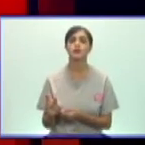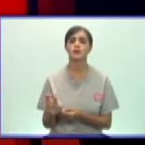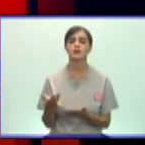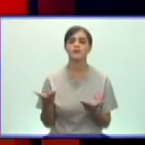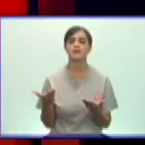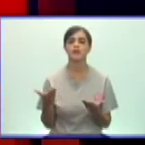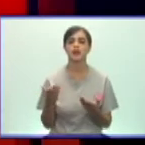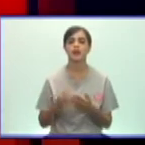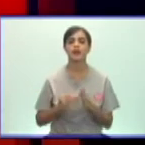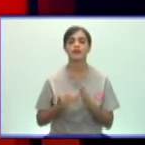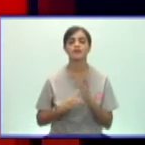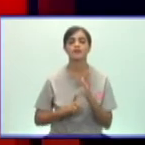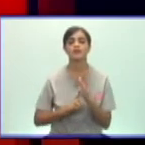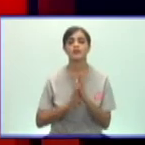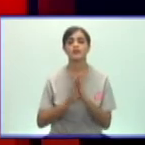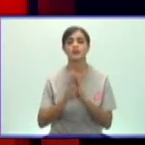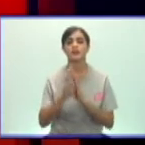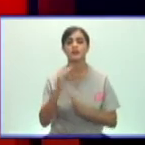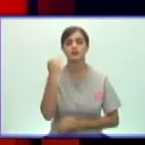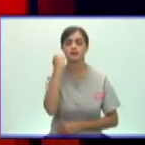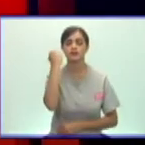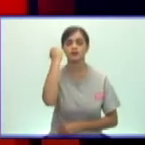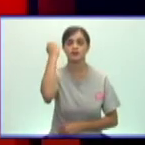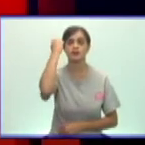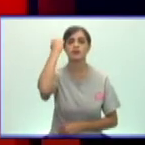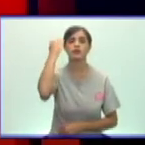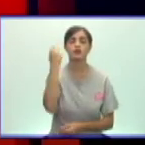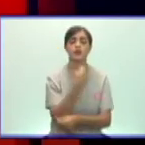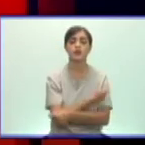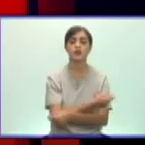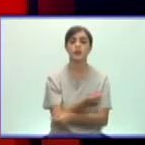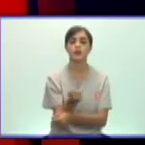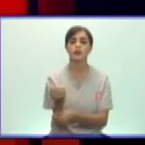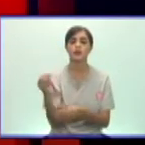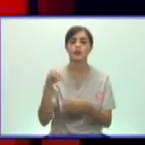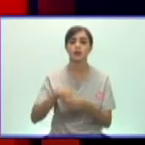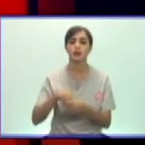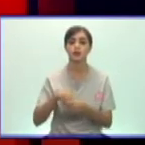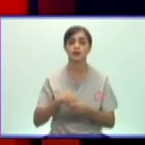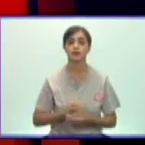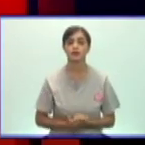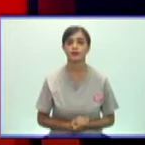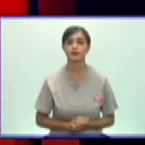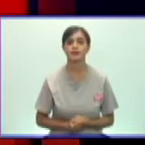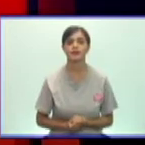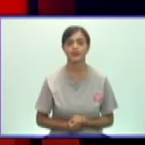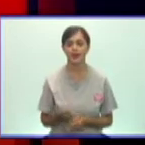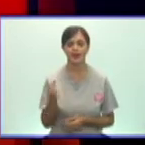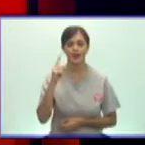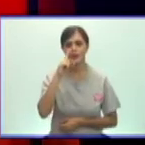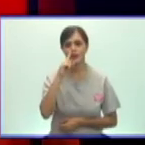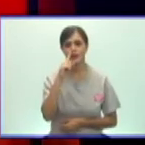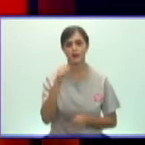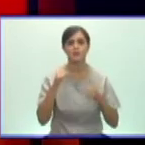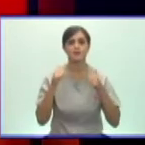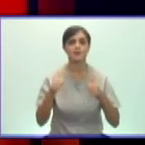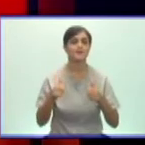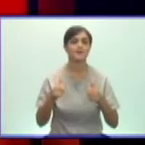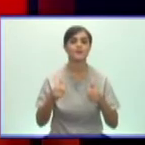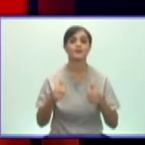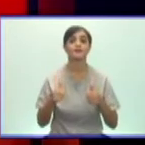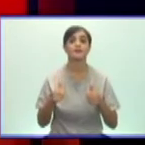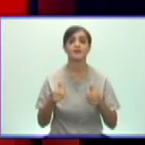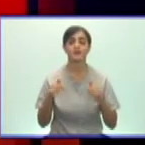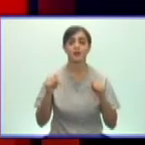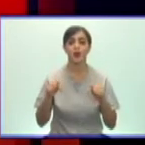del seminario integrador, que estoy convencido que ya muchos han concluido exitosamente. Claro, los elementos que vamos a estar